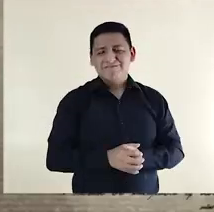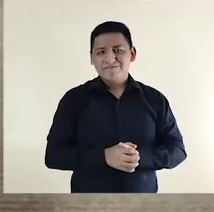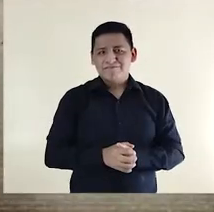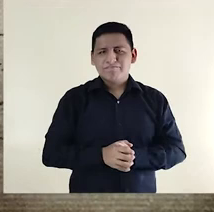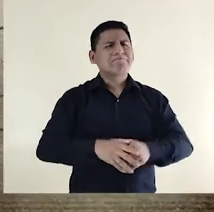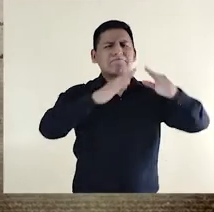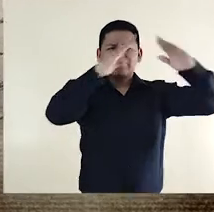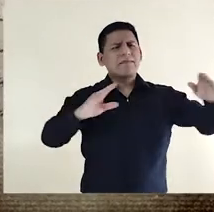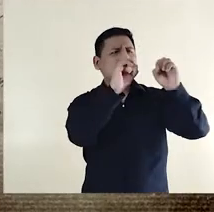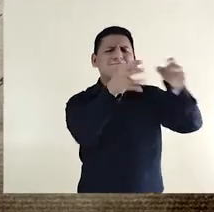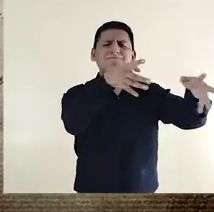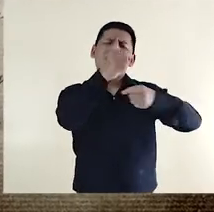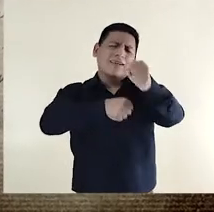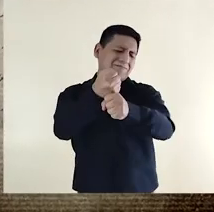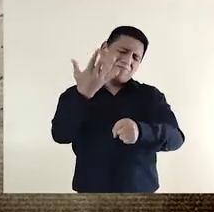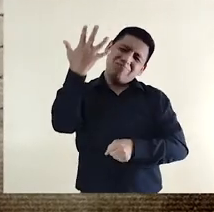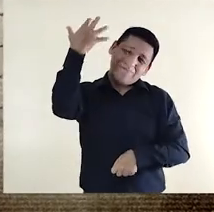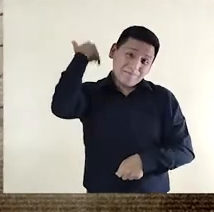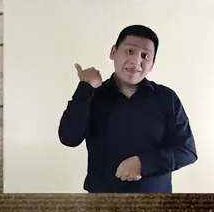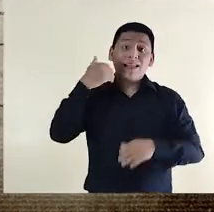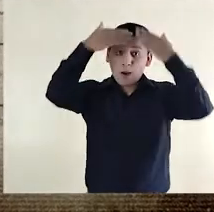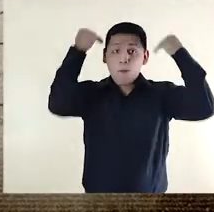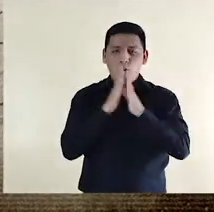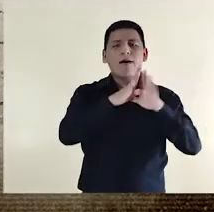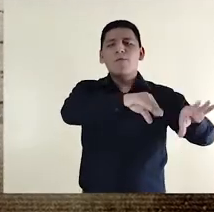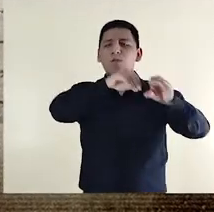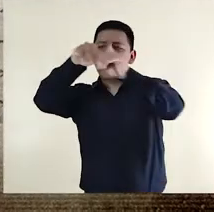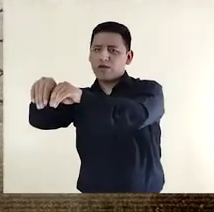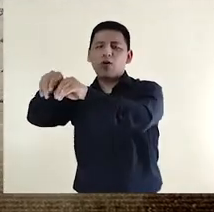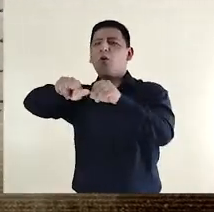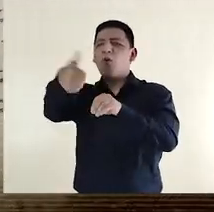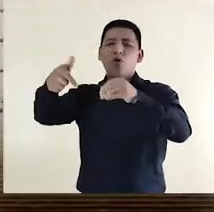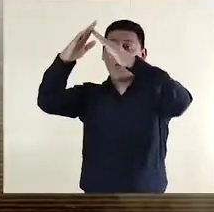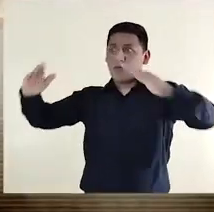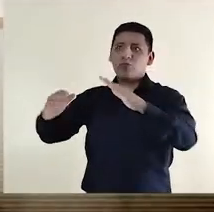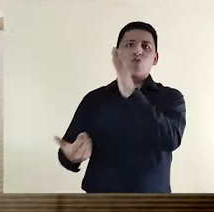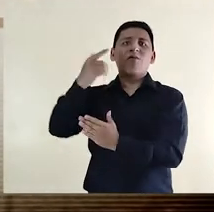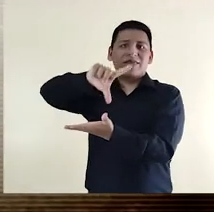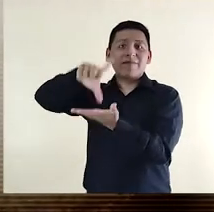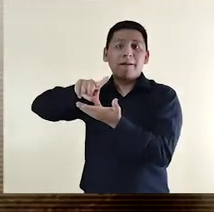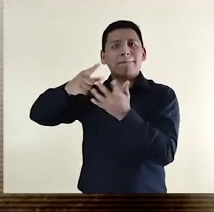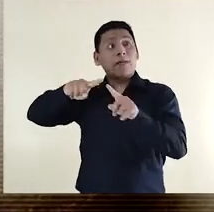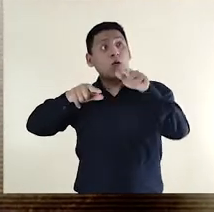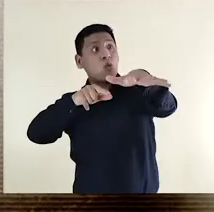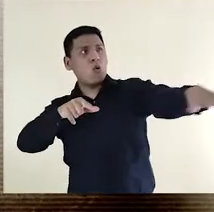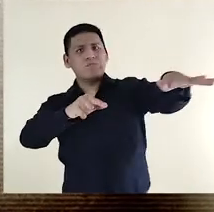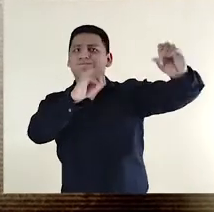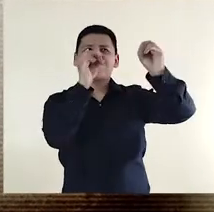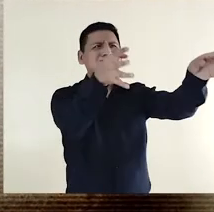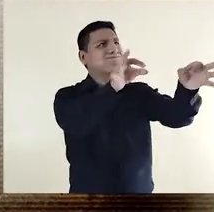El monasterio fue abandonado hace muchos años y las monjas migraron a otro convento más moderno en Lima, pero dejaron